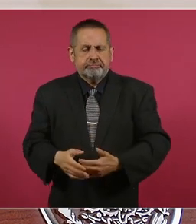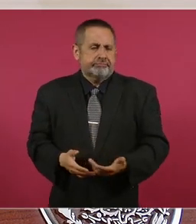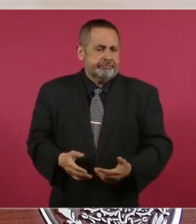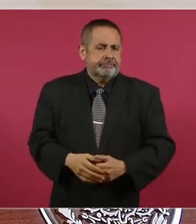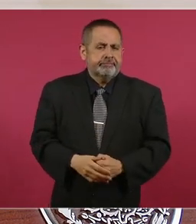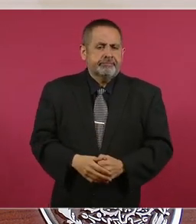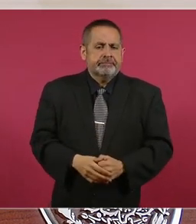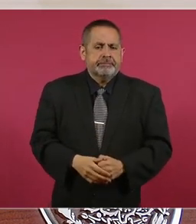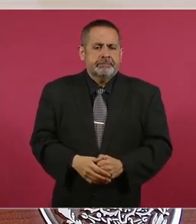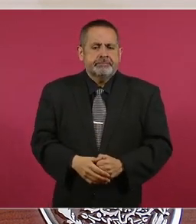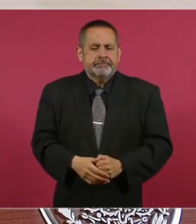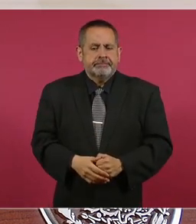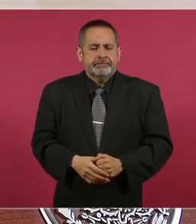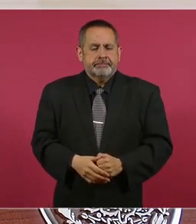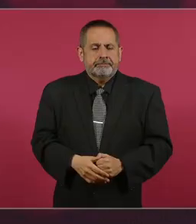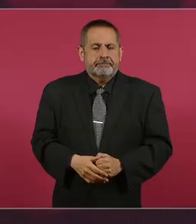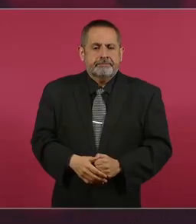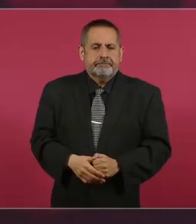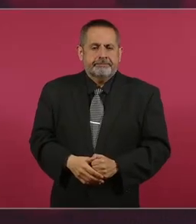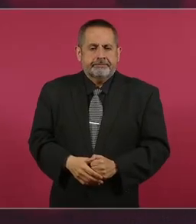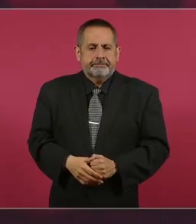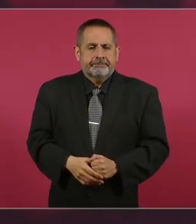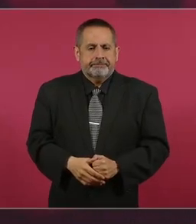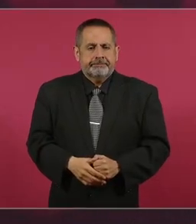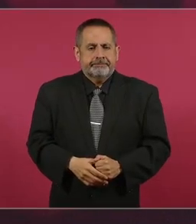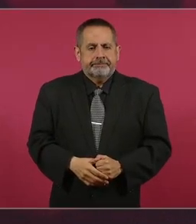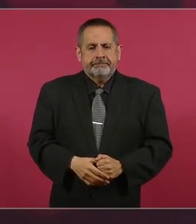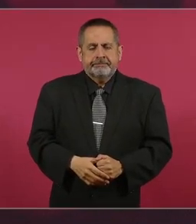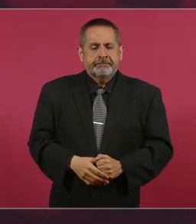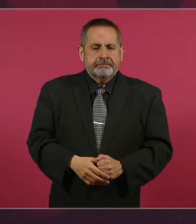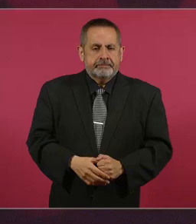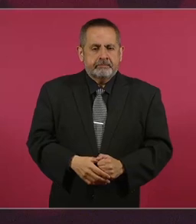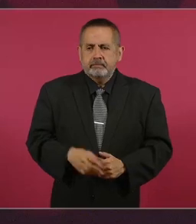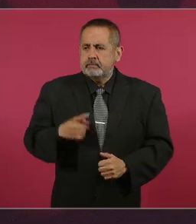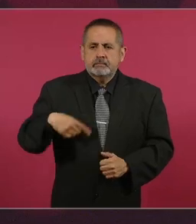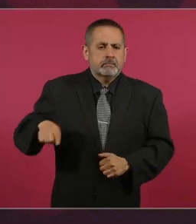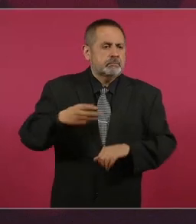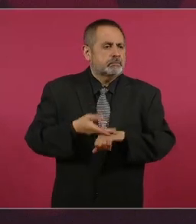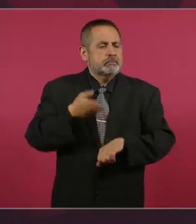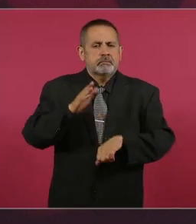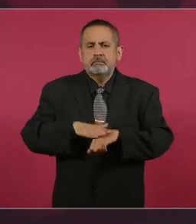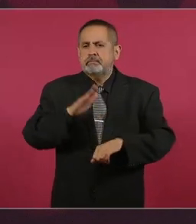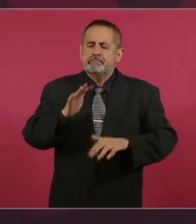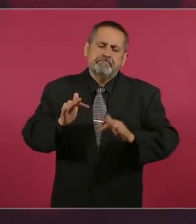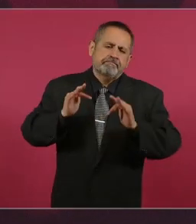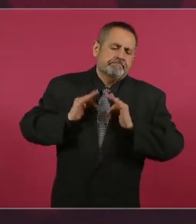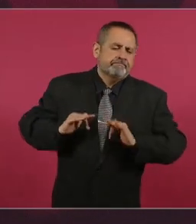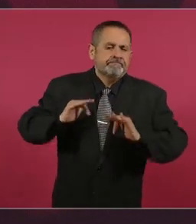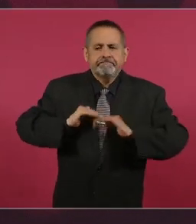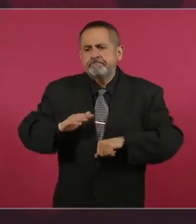Y estar pues muy tranquilos,